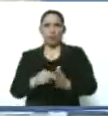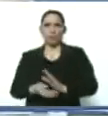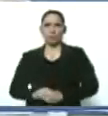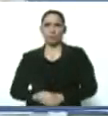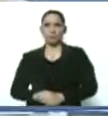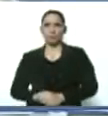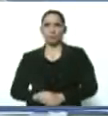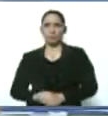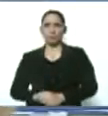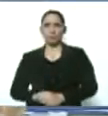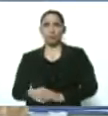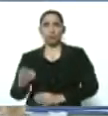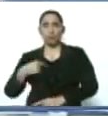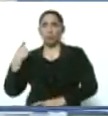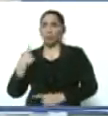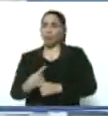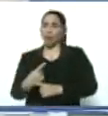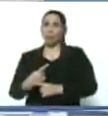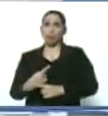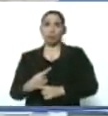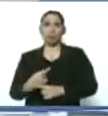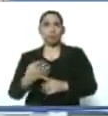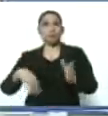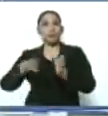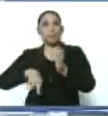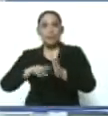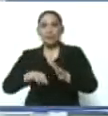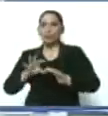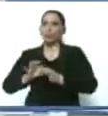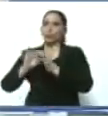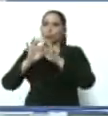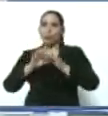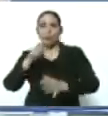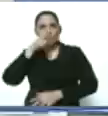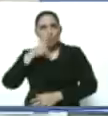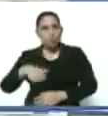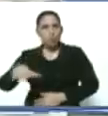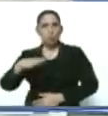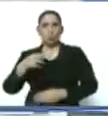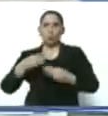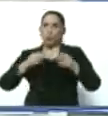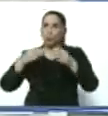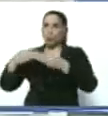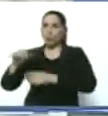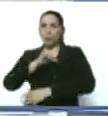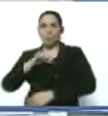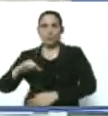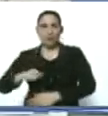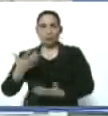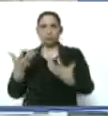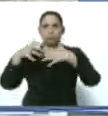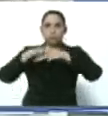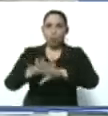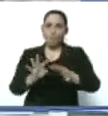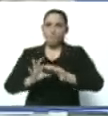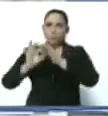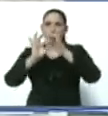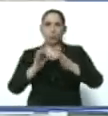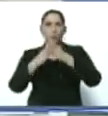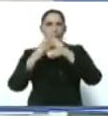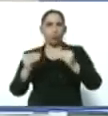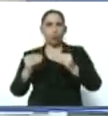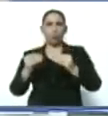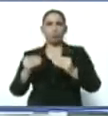Sigo insistiendo en la unión de lo público, de lo privado. Sigo insistiendo en la unión de todo el gremio